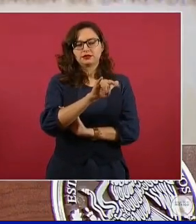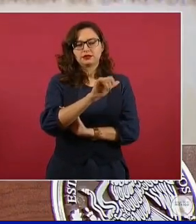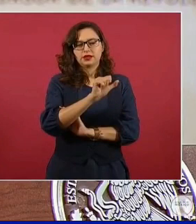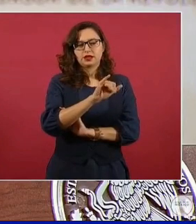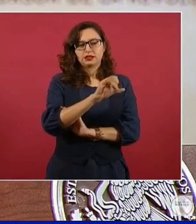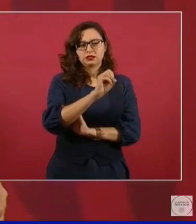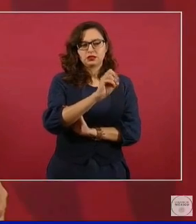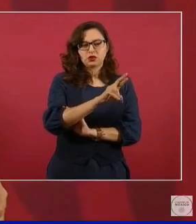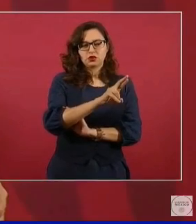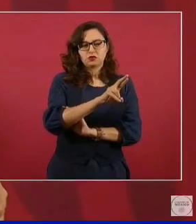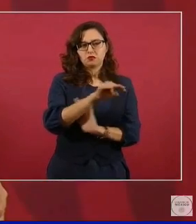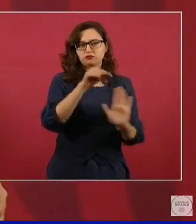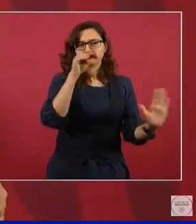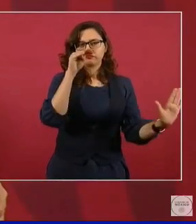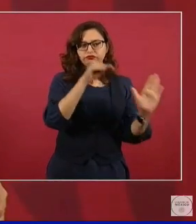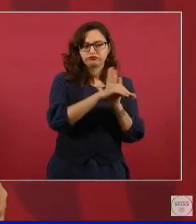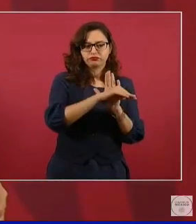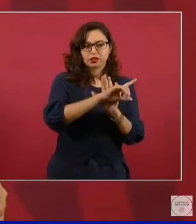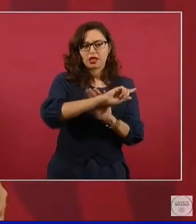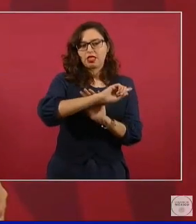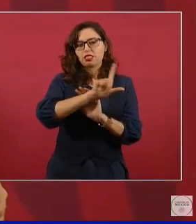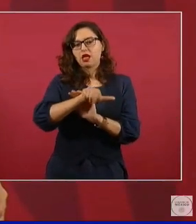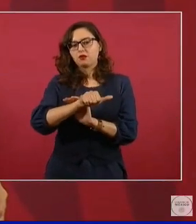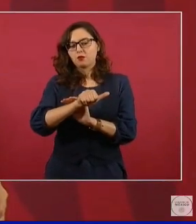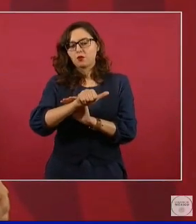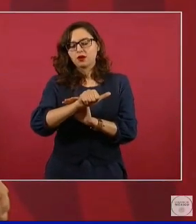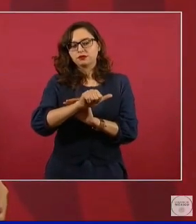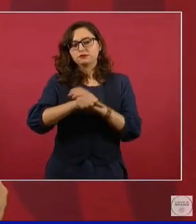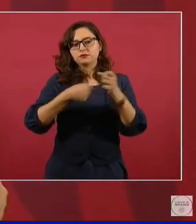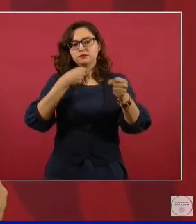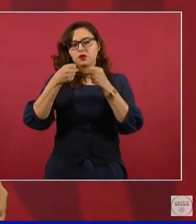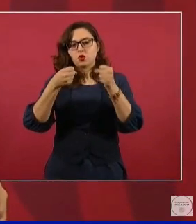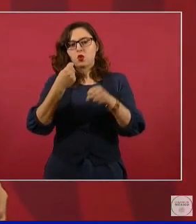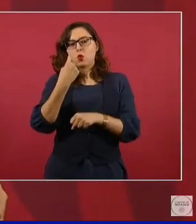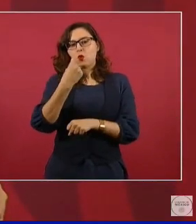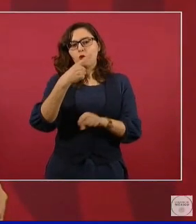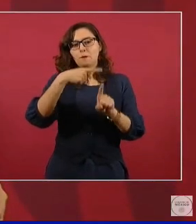Uno, ahí estuvo Jaime,